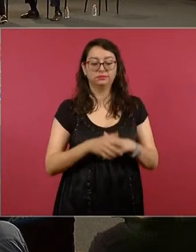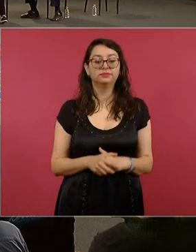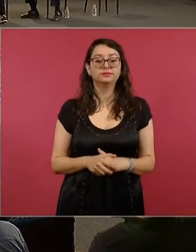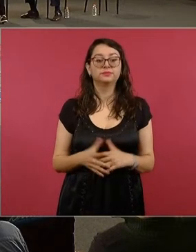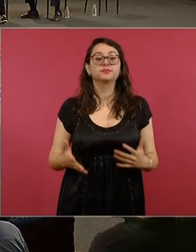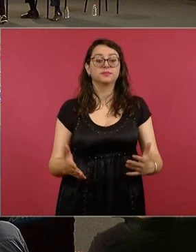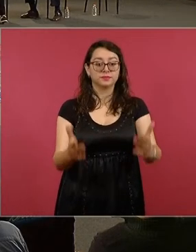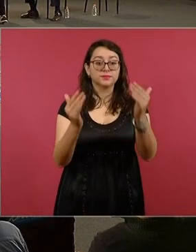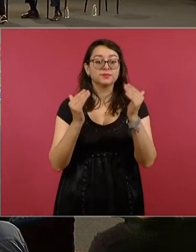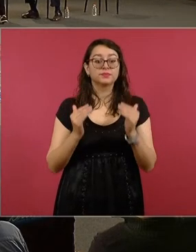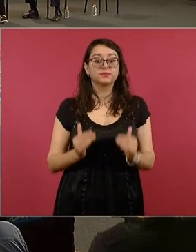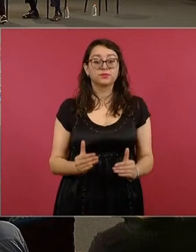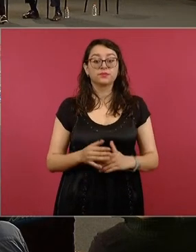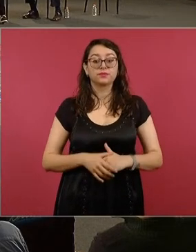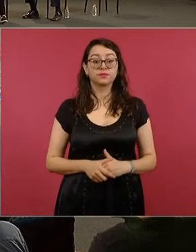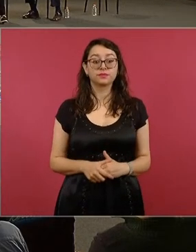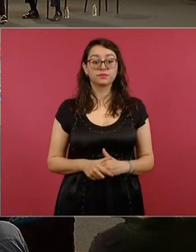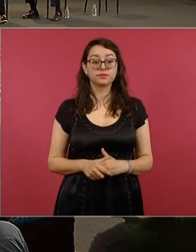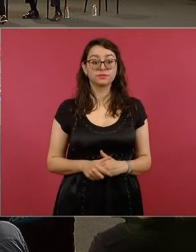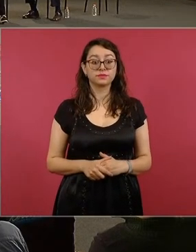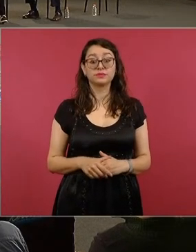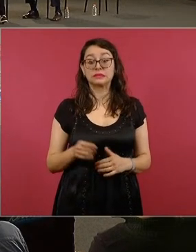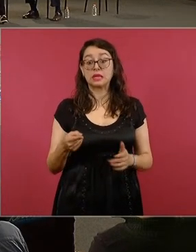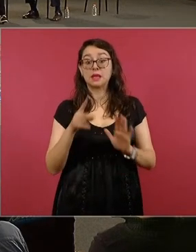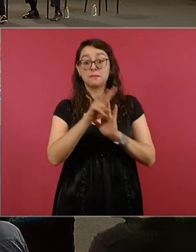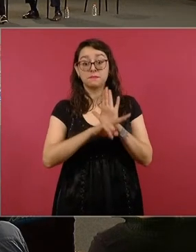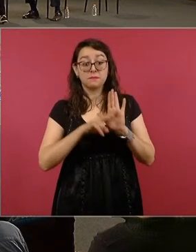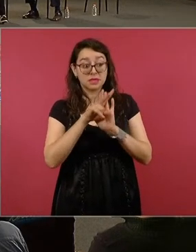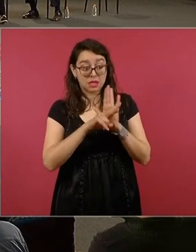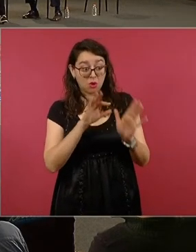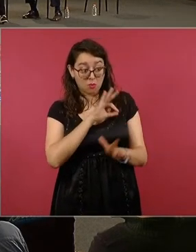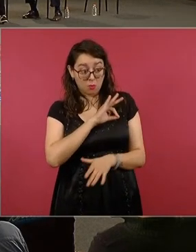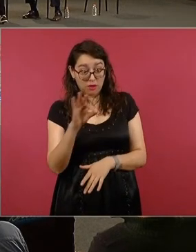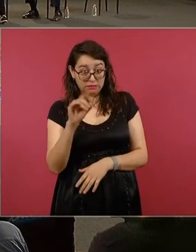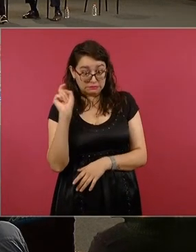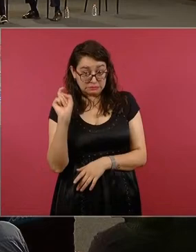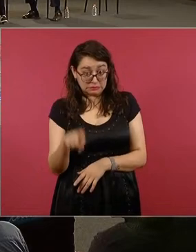Bien, aquí, a ver si es posible. Esto debería ser un video, a ver si funciona.